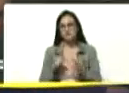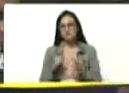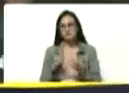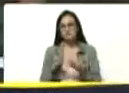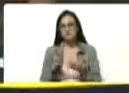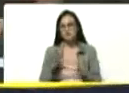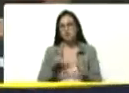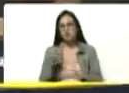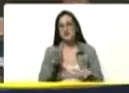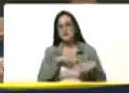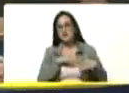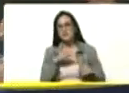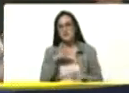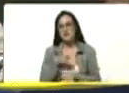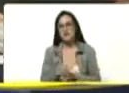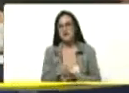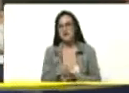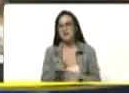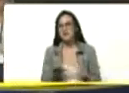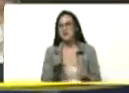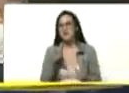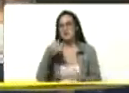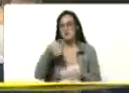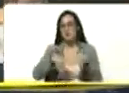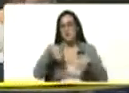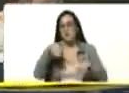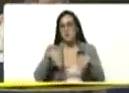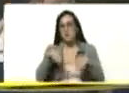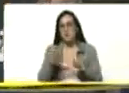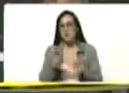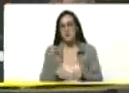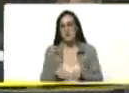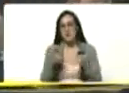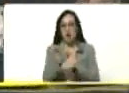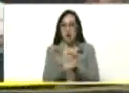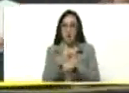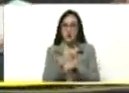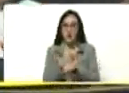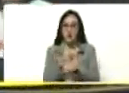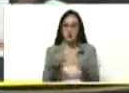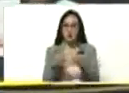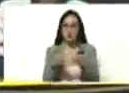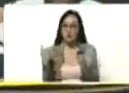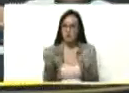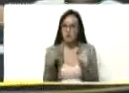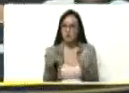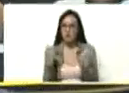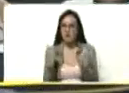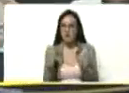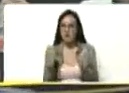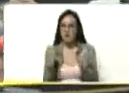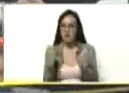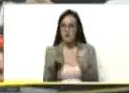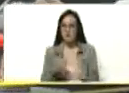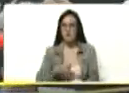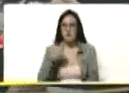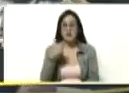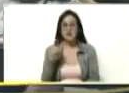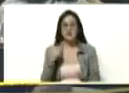desconocer el mandato de las urnas o para socavar gobiernos de corte popular. Pero lo que más nos